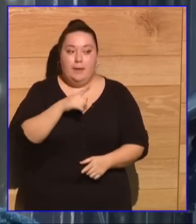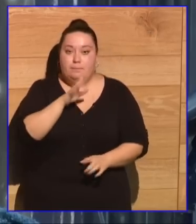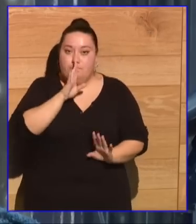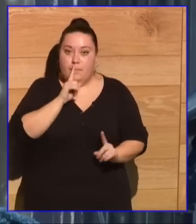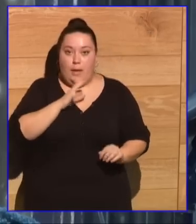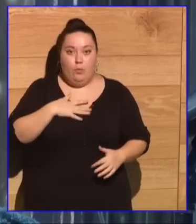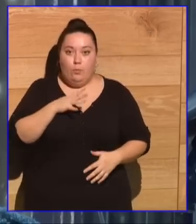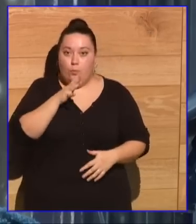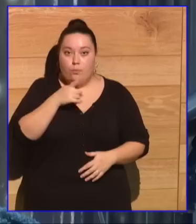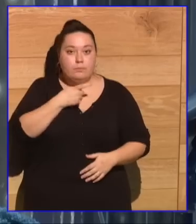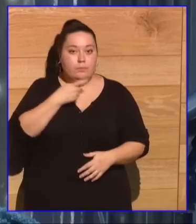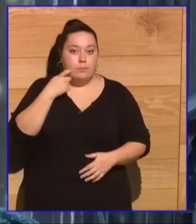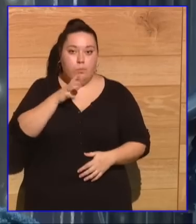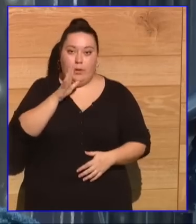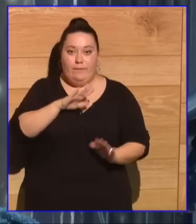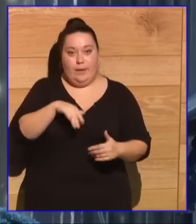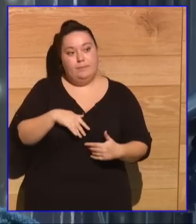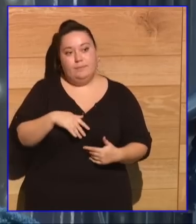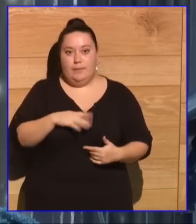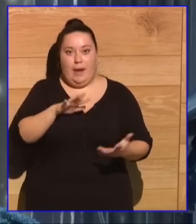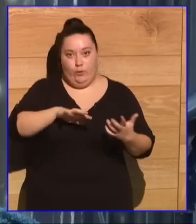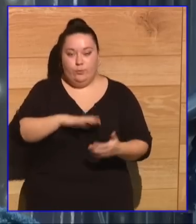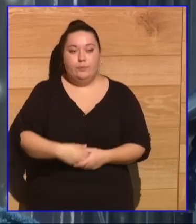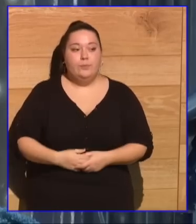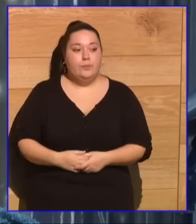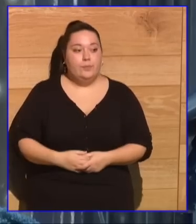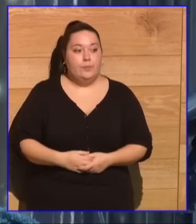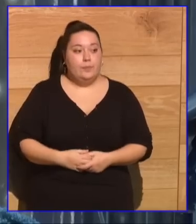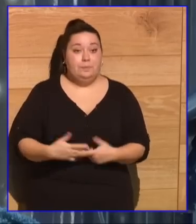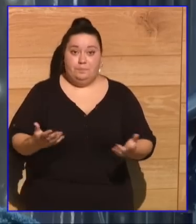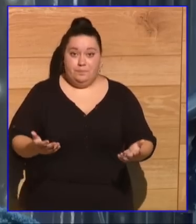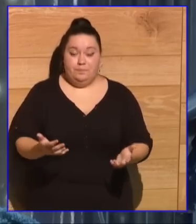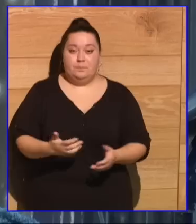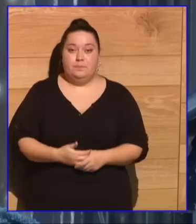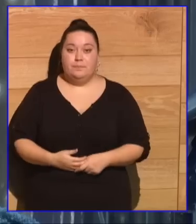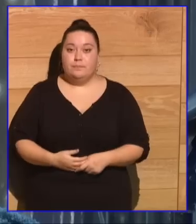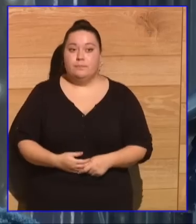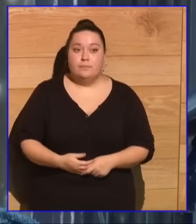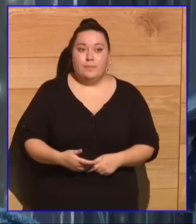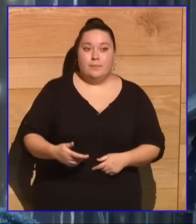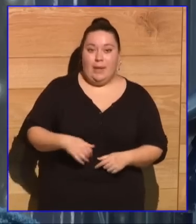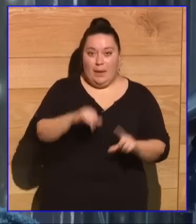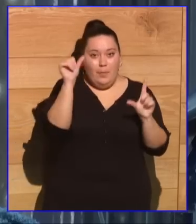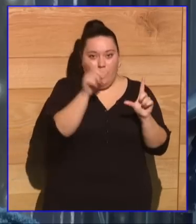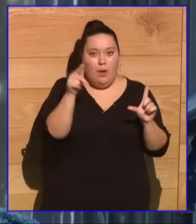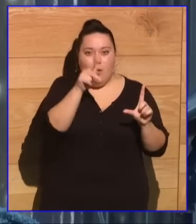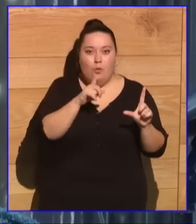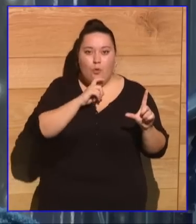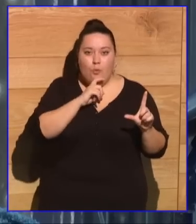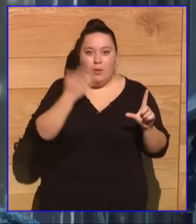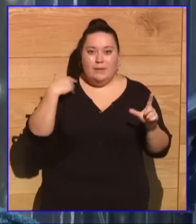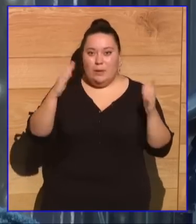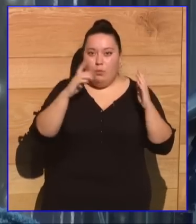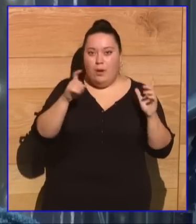si no me la voy a cargar al final. A lo que vamos. ¿Cómo es posible rodar esta peli? Lo digo en serio, en